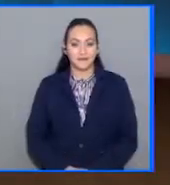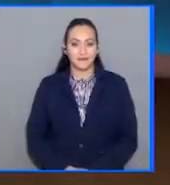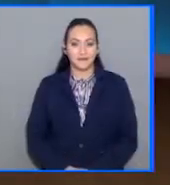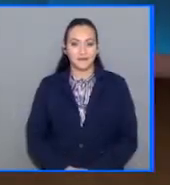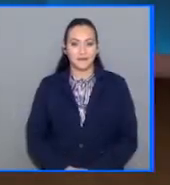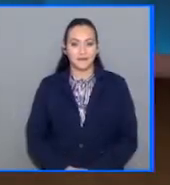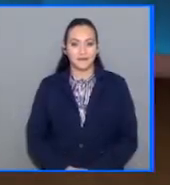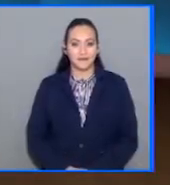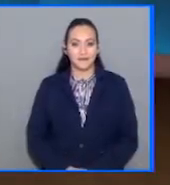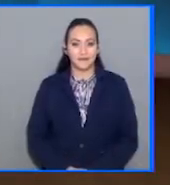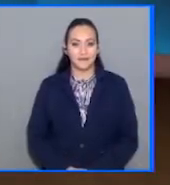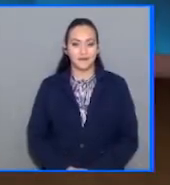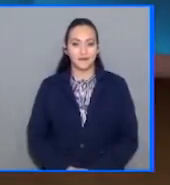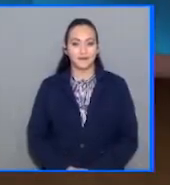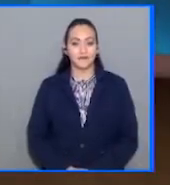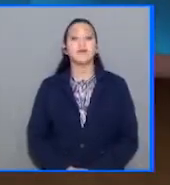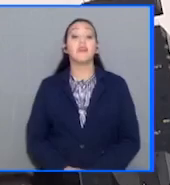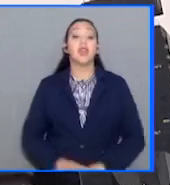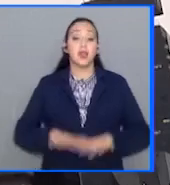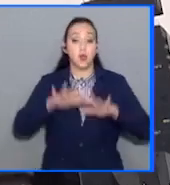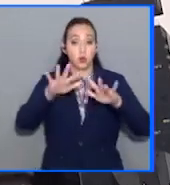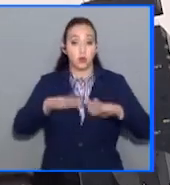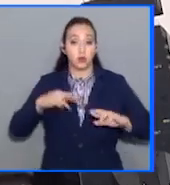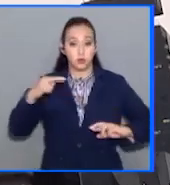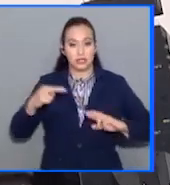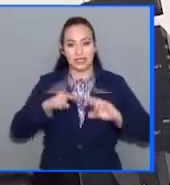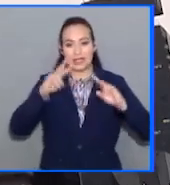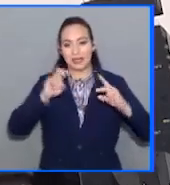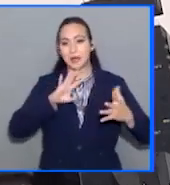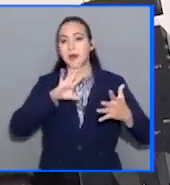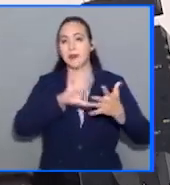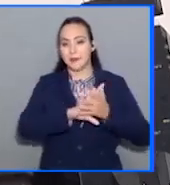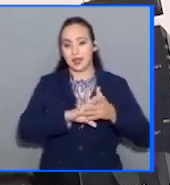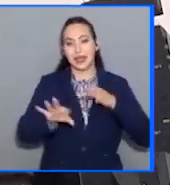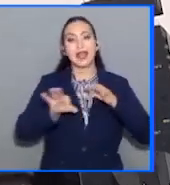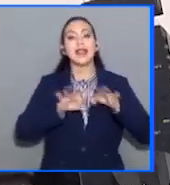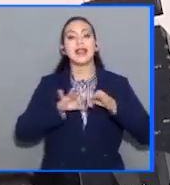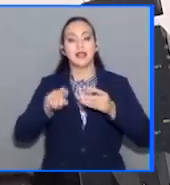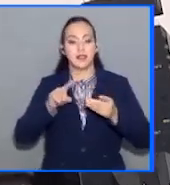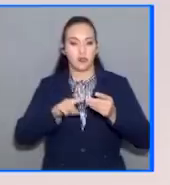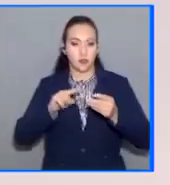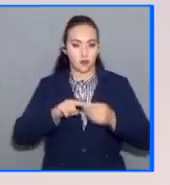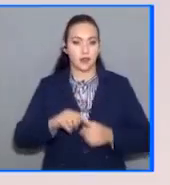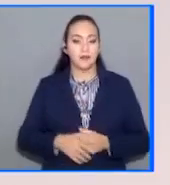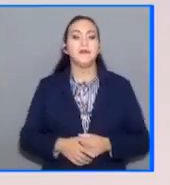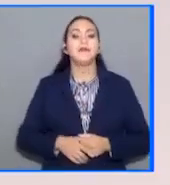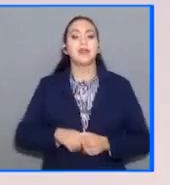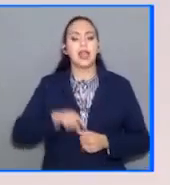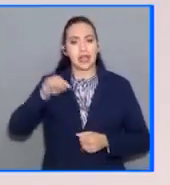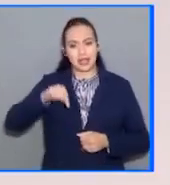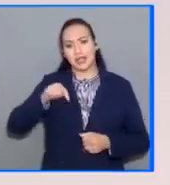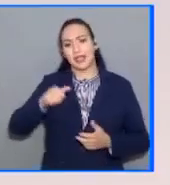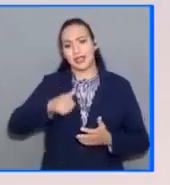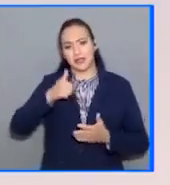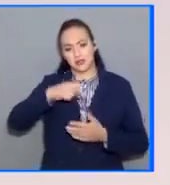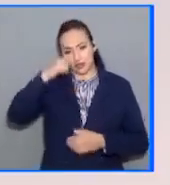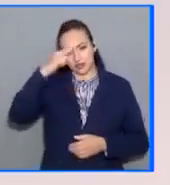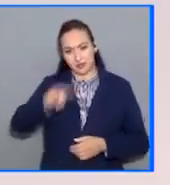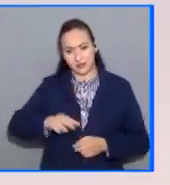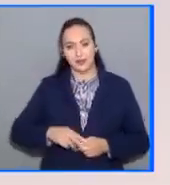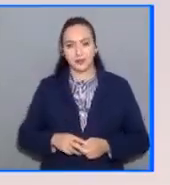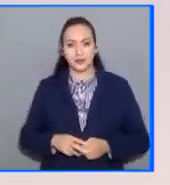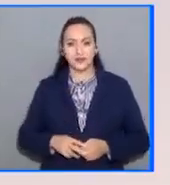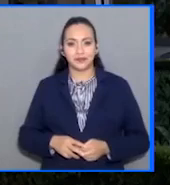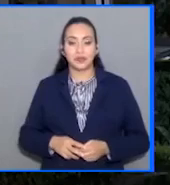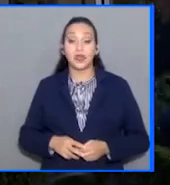El Pleno Regional en Materias Penal y de Trabajo de la región Centro-Sur, con residencia en la Ciudad de México, determinó